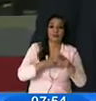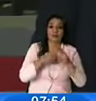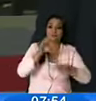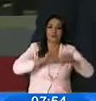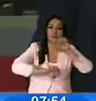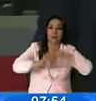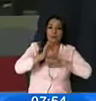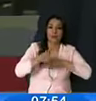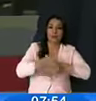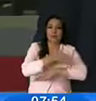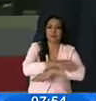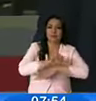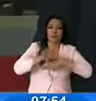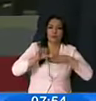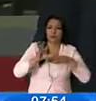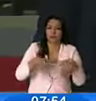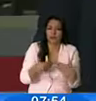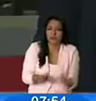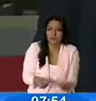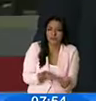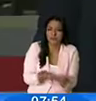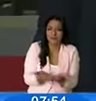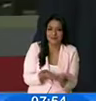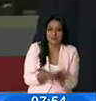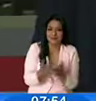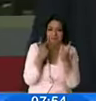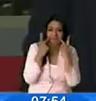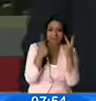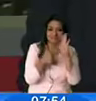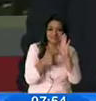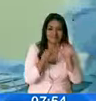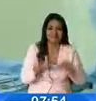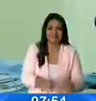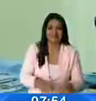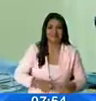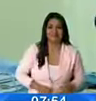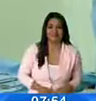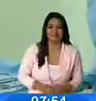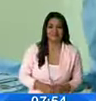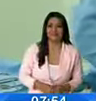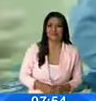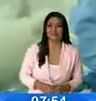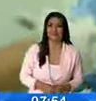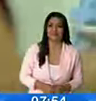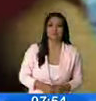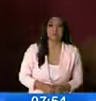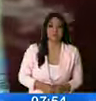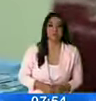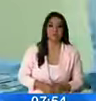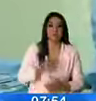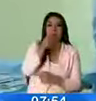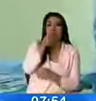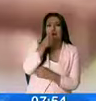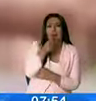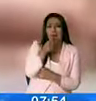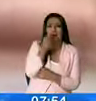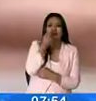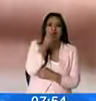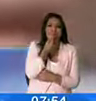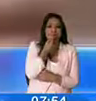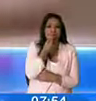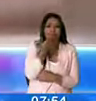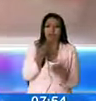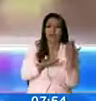prequirúrgicas. Conozca cómo puede acceder a este servicio en la siguiente nota. La cirugía de labio y paladar hendido, más que